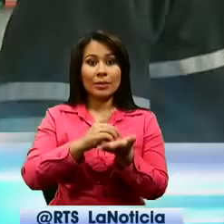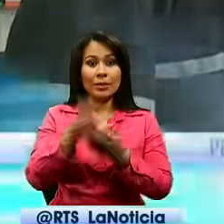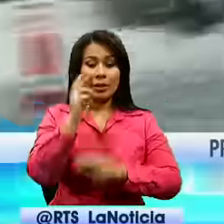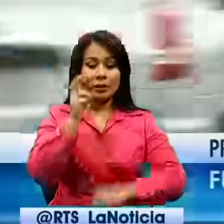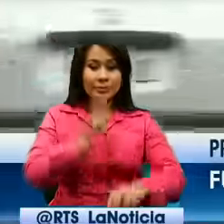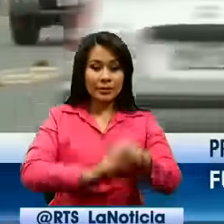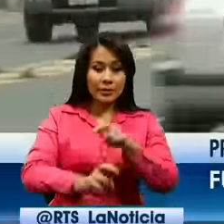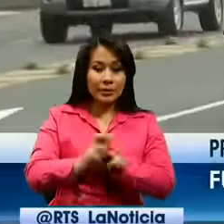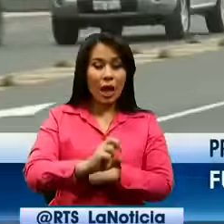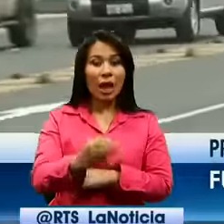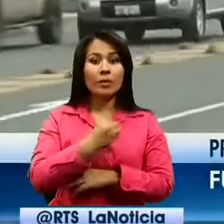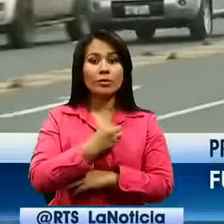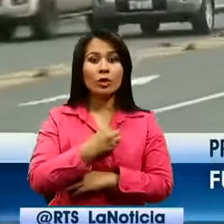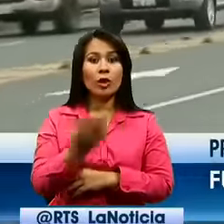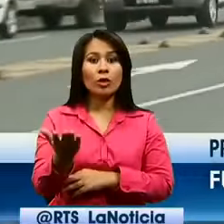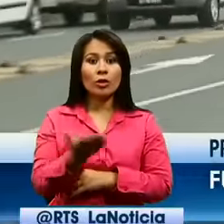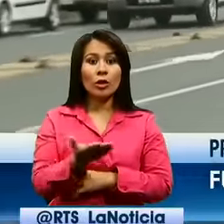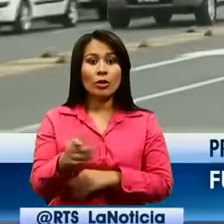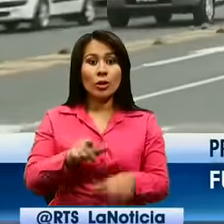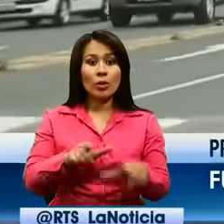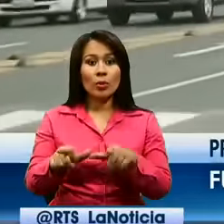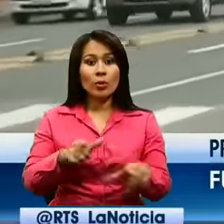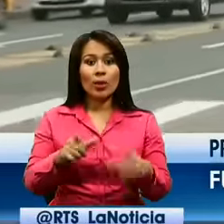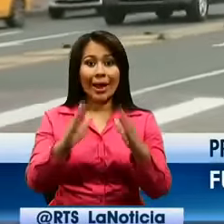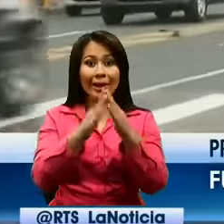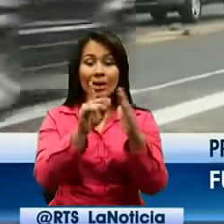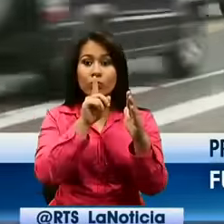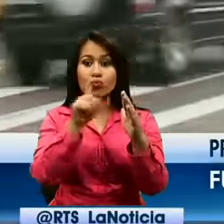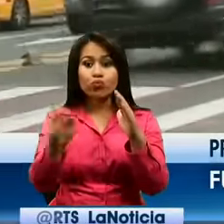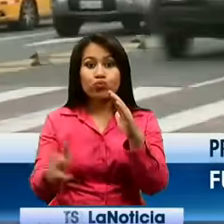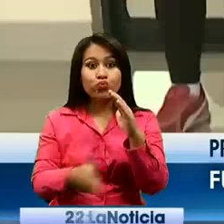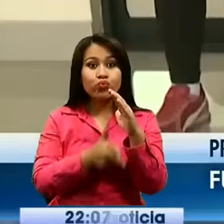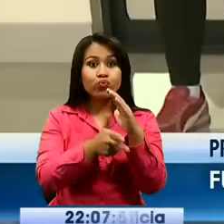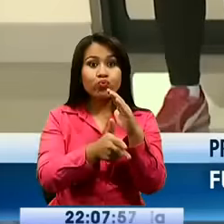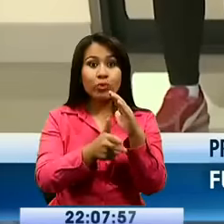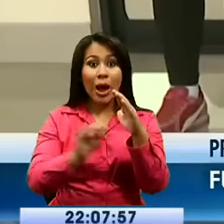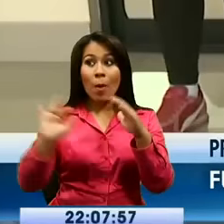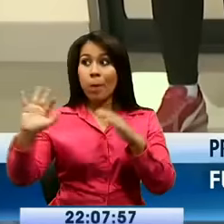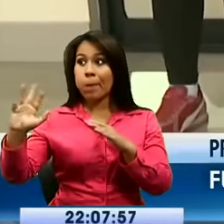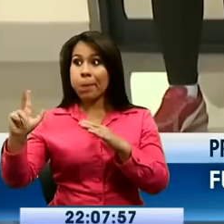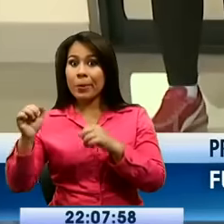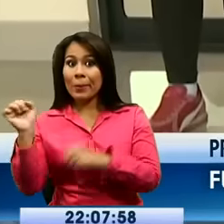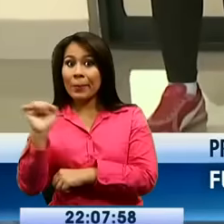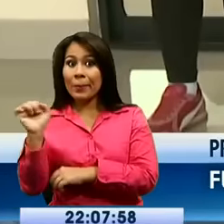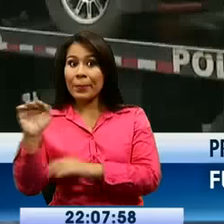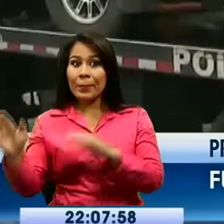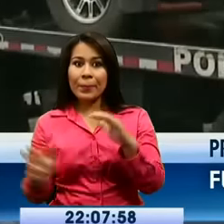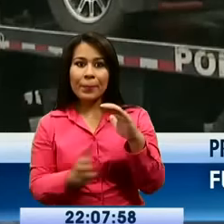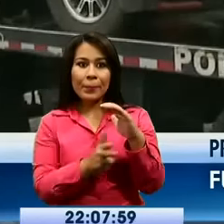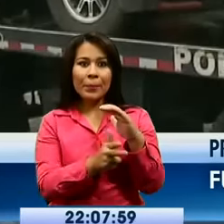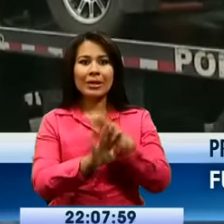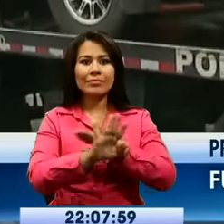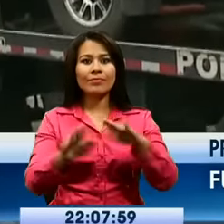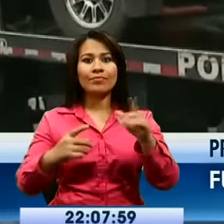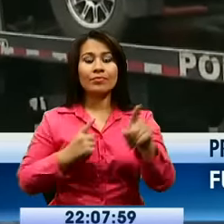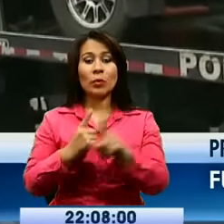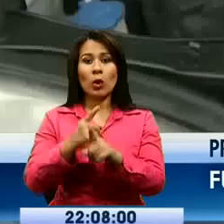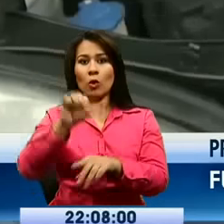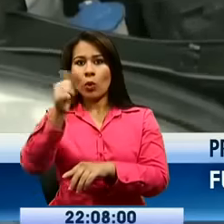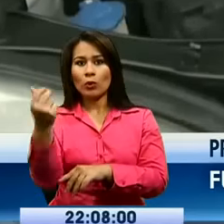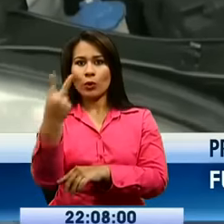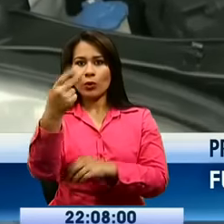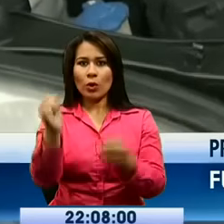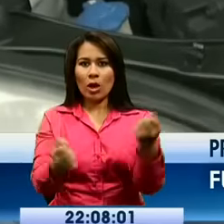permitieron determinar los lugares e inmuebles que eran utilizados para guardar los carros. En los allanamientos también encontraron 2 vehículos que fueron retenidos